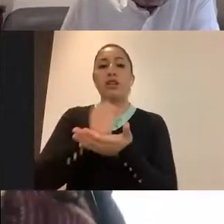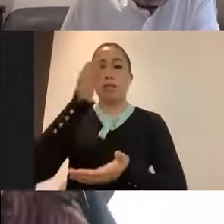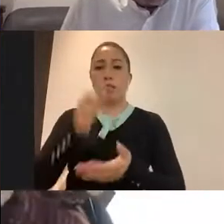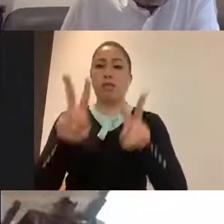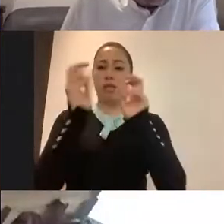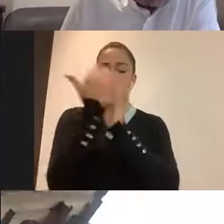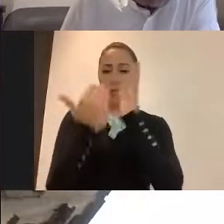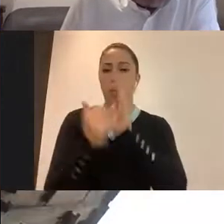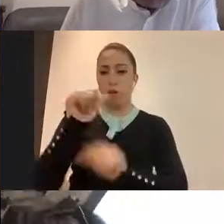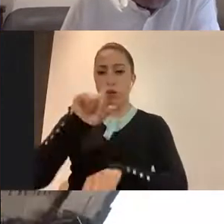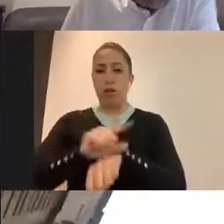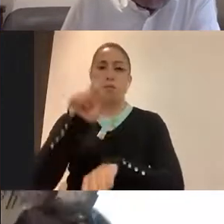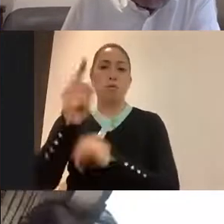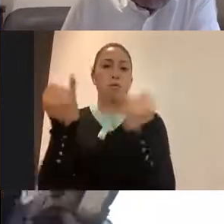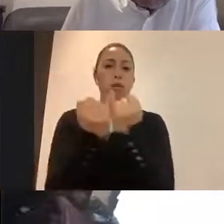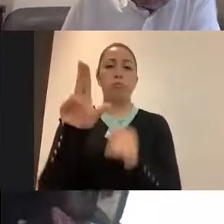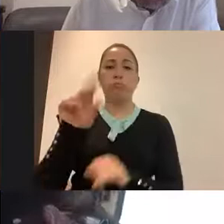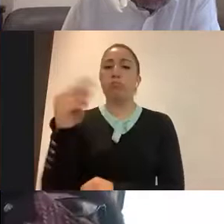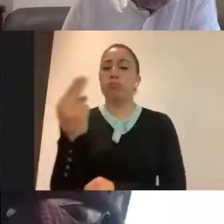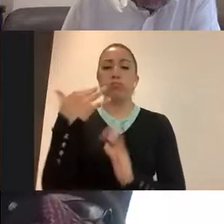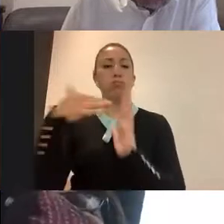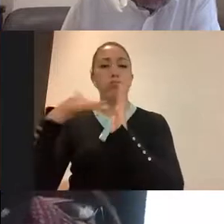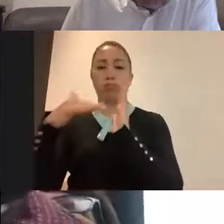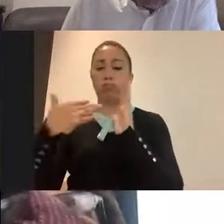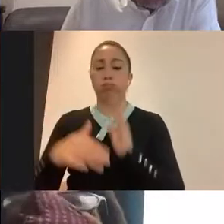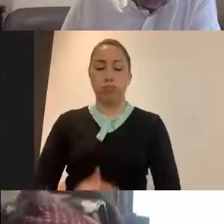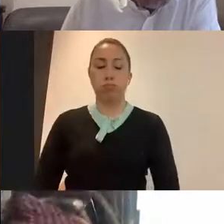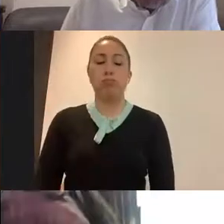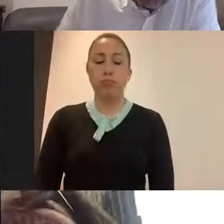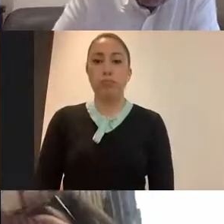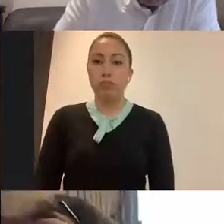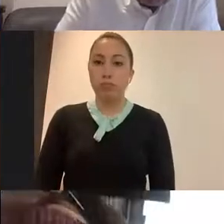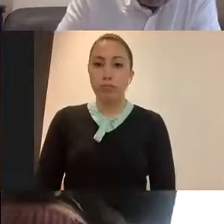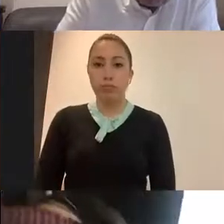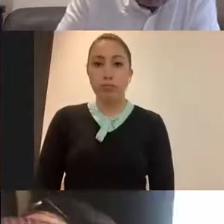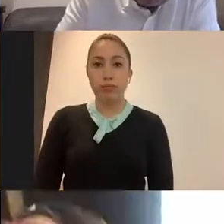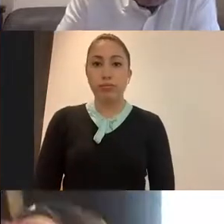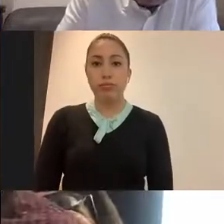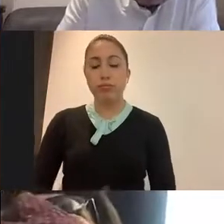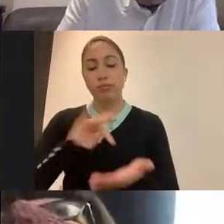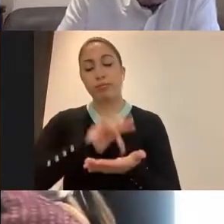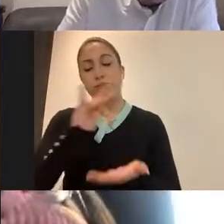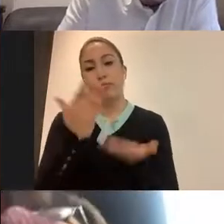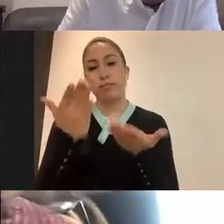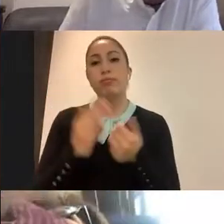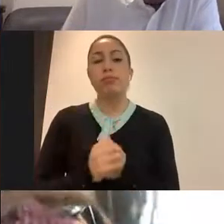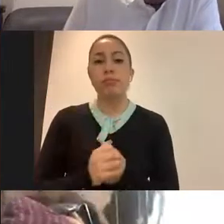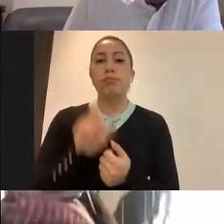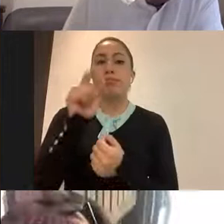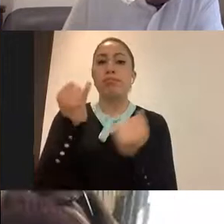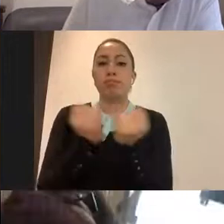la dispensa de lectura y el orden del día con las modificaciones. Muchísimas gracias. De igual manera,